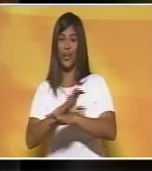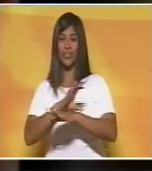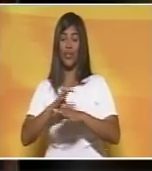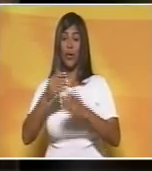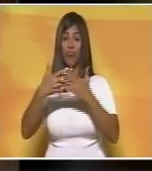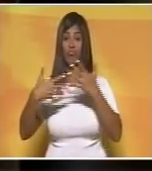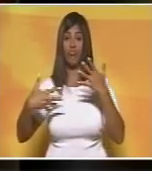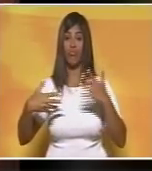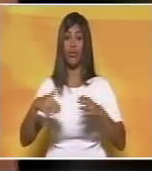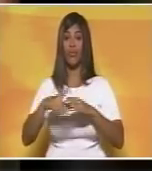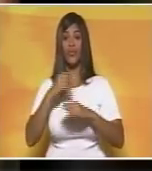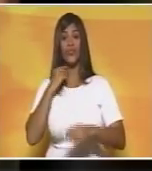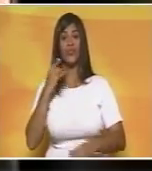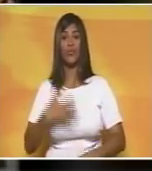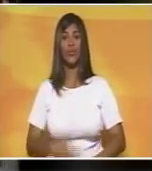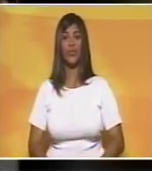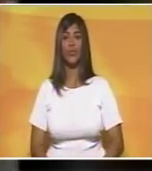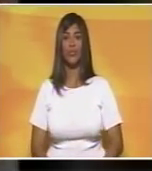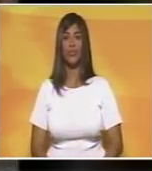en estrenos y estrellas.